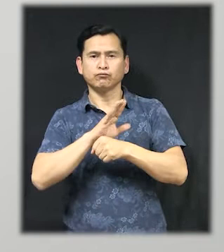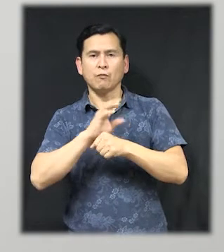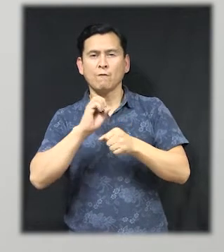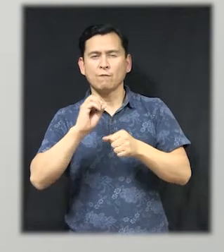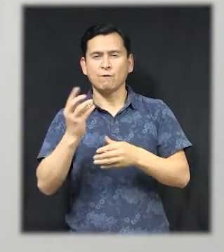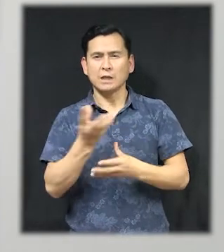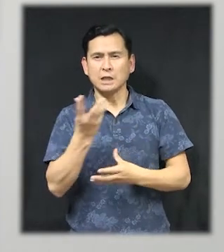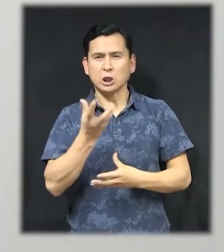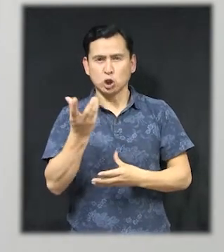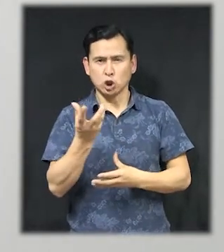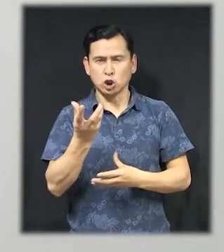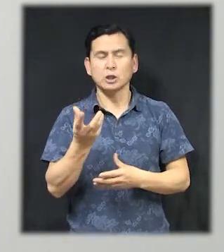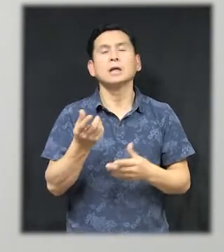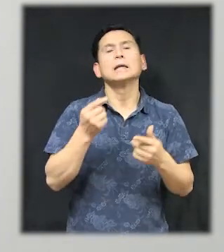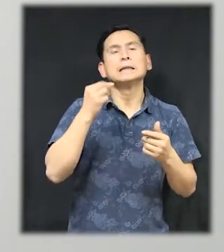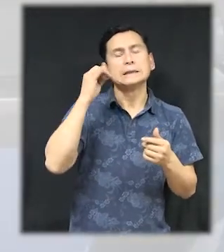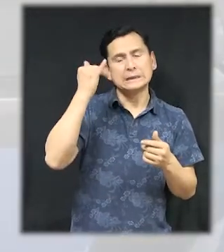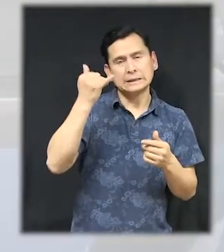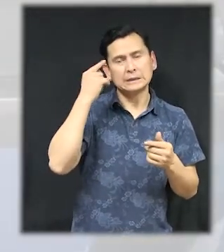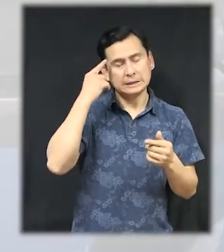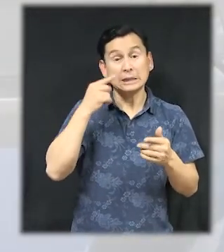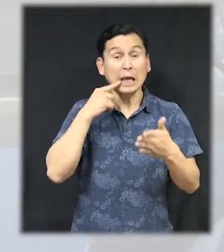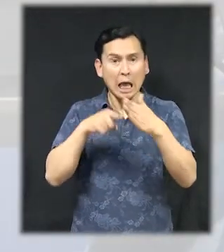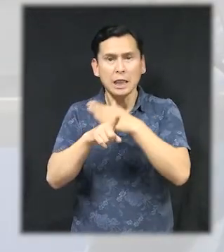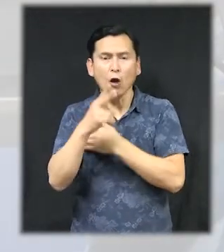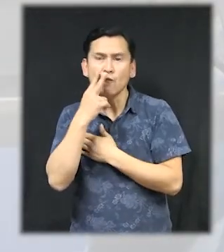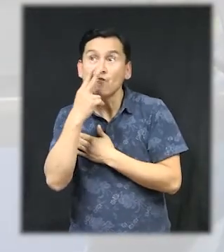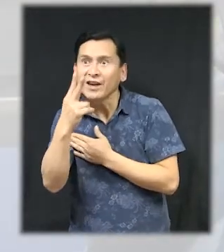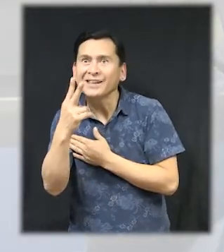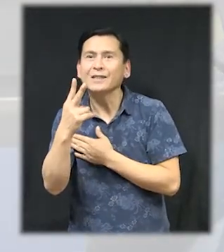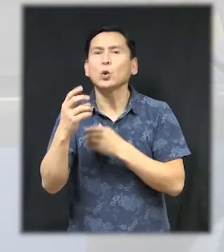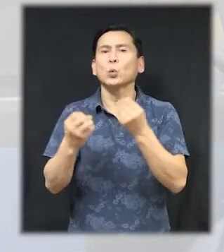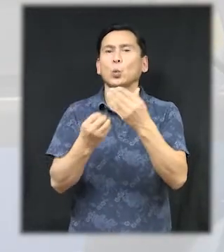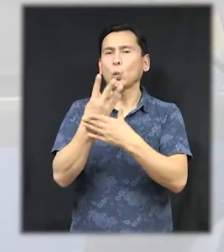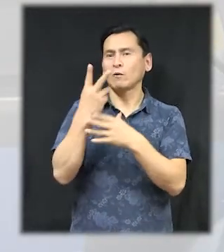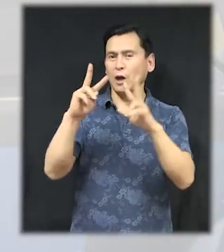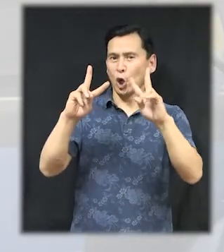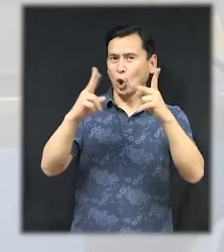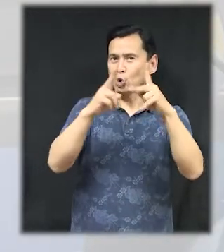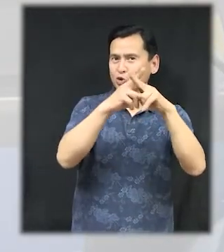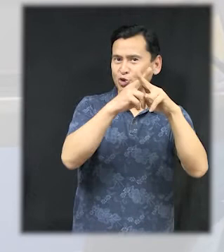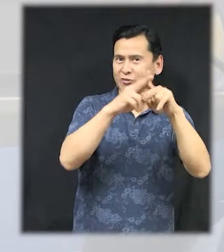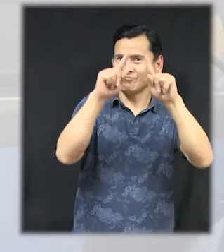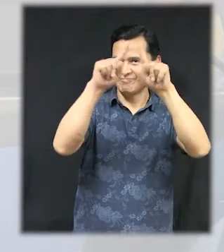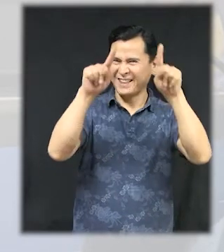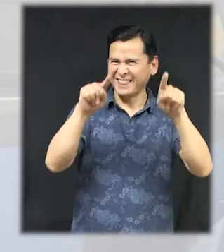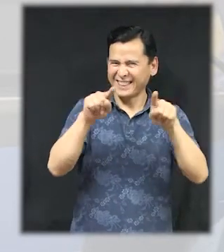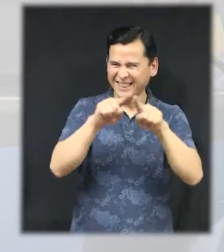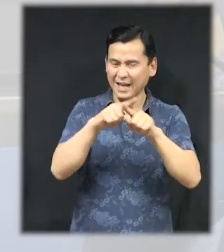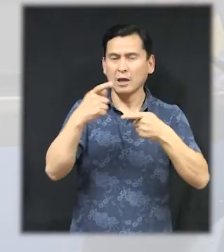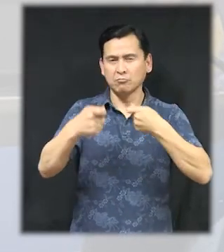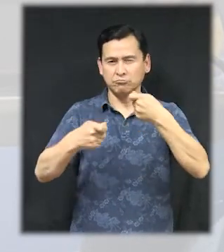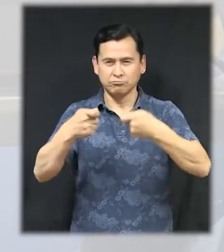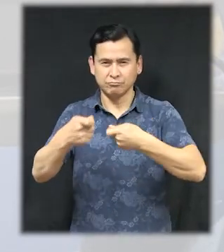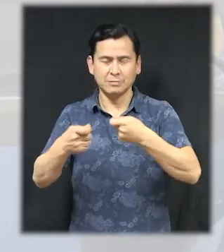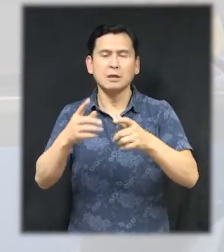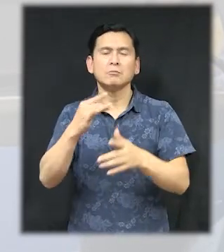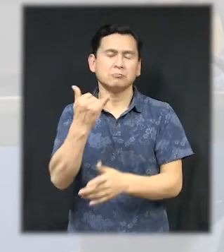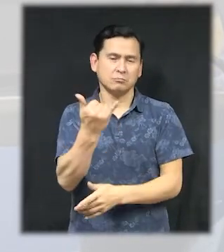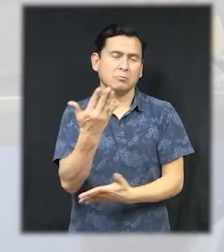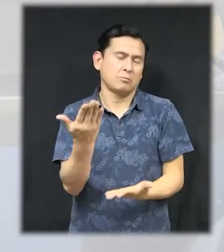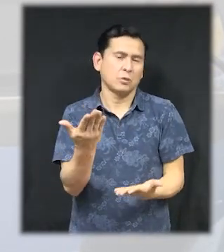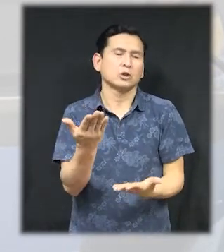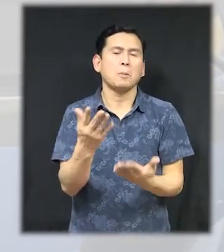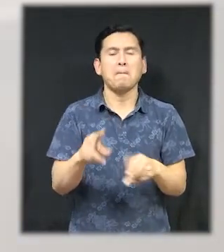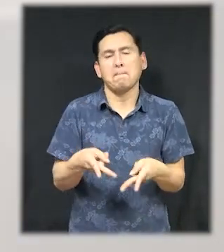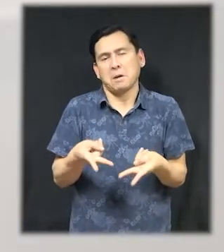en el servicio de pabellón, y también quiero destacar el enorme esfuerzo que se hizo con el gobierno